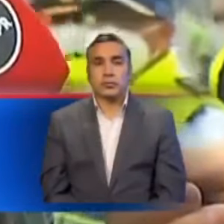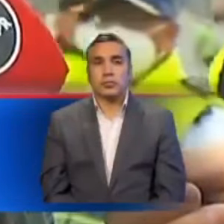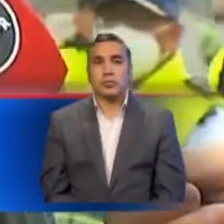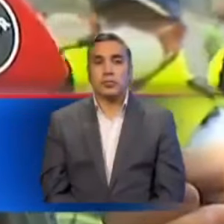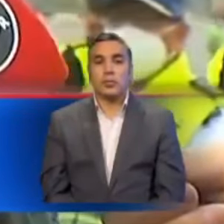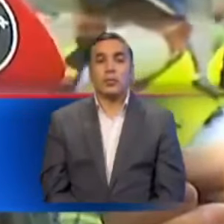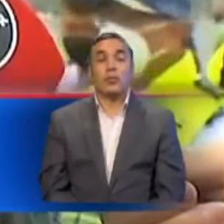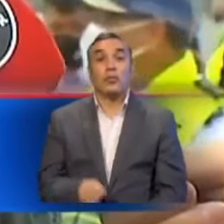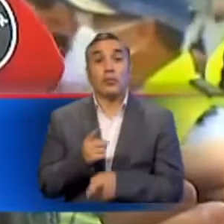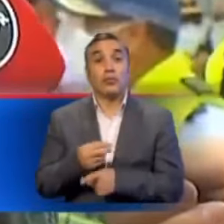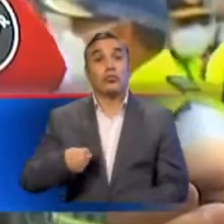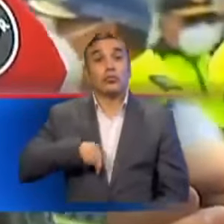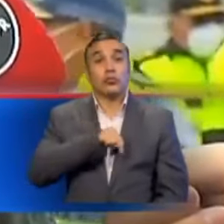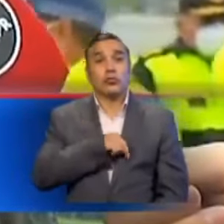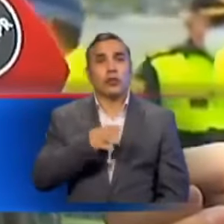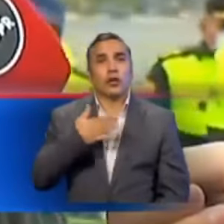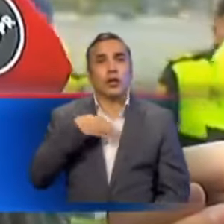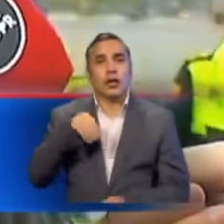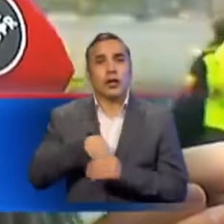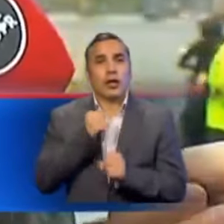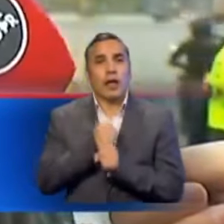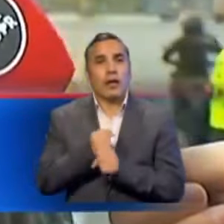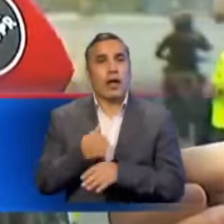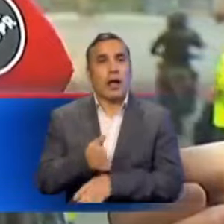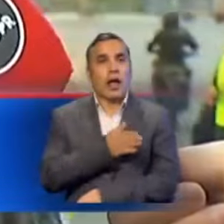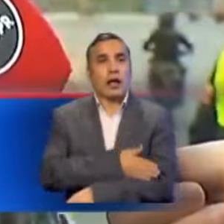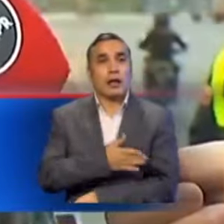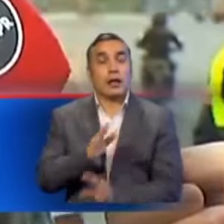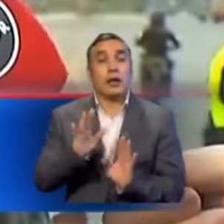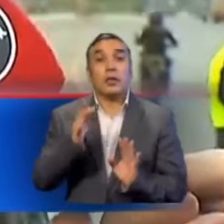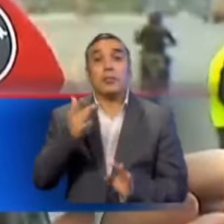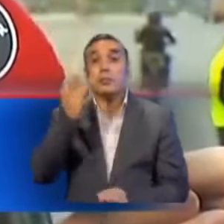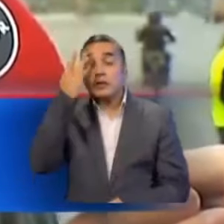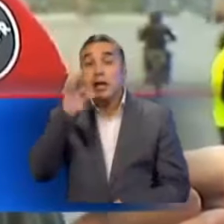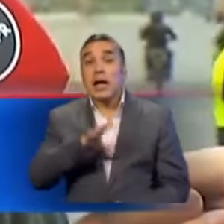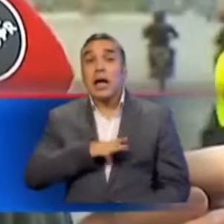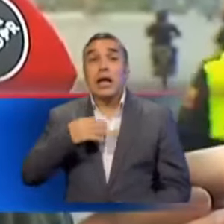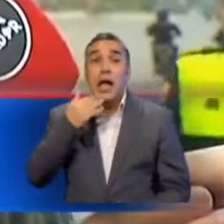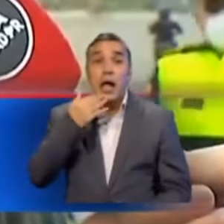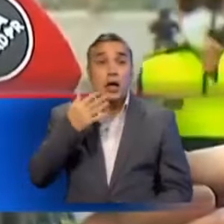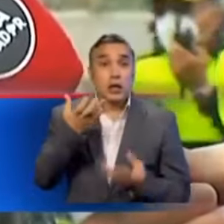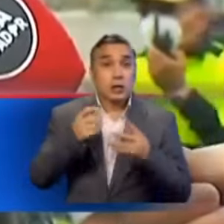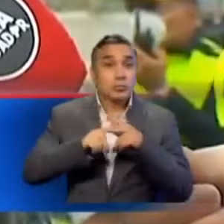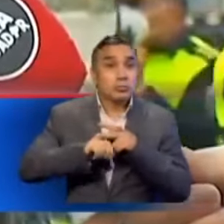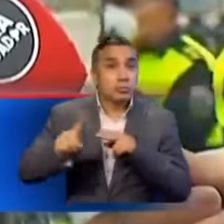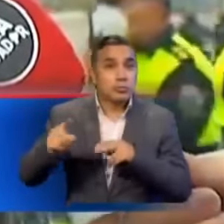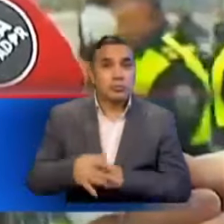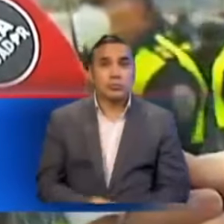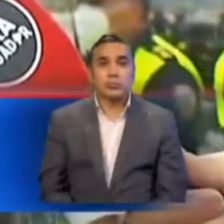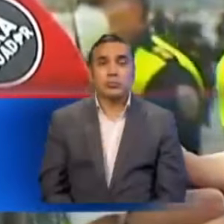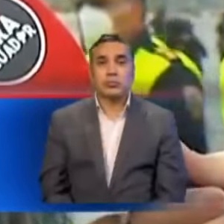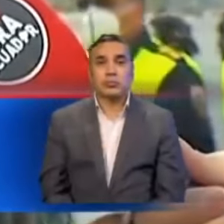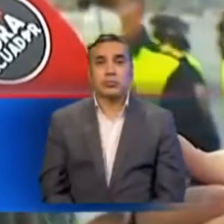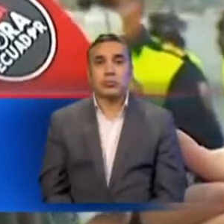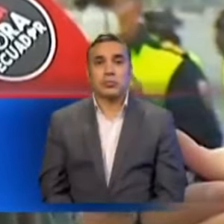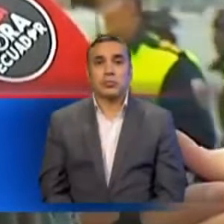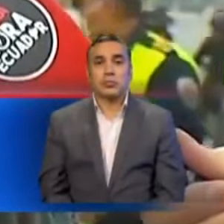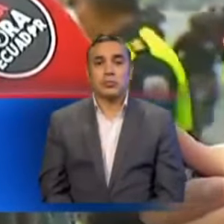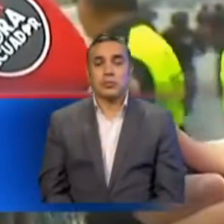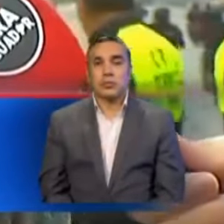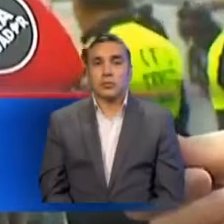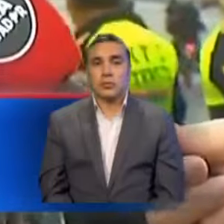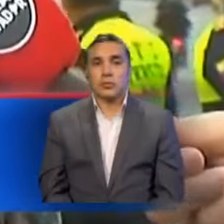Posiblemente, y por eso nosotros estamos actuando prevenidamente, por si acaso haya estos intentos de fuga. ¿Se va a mantener acá en los